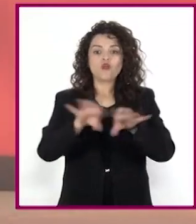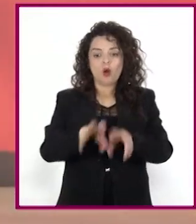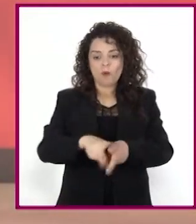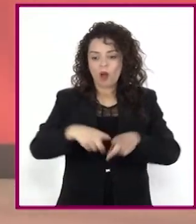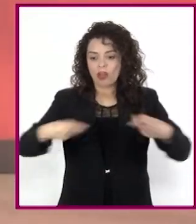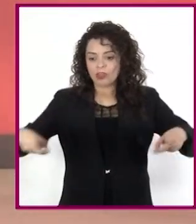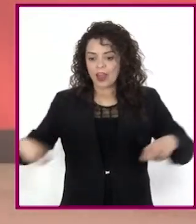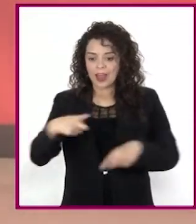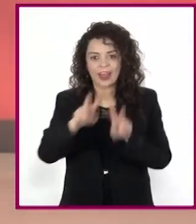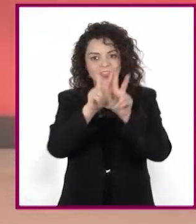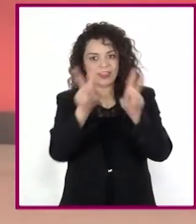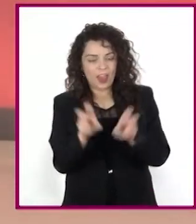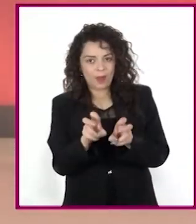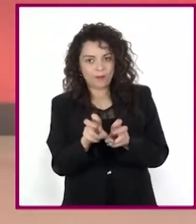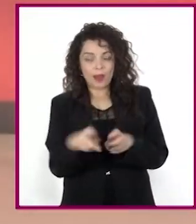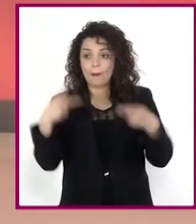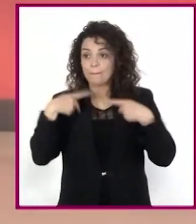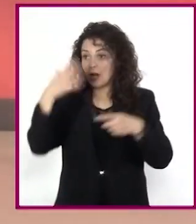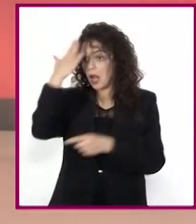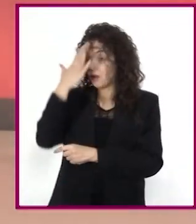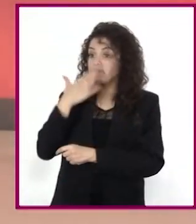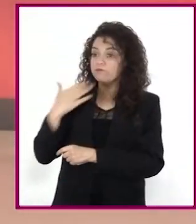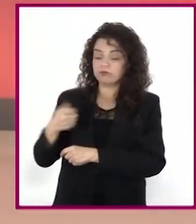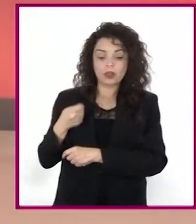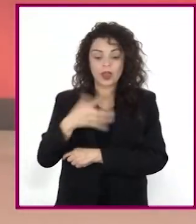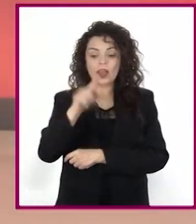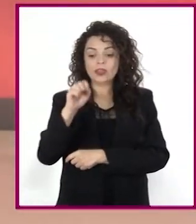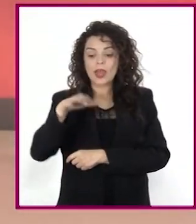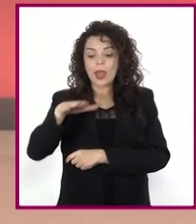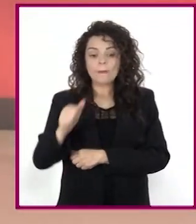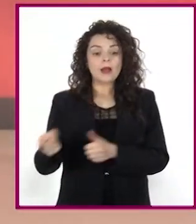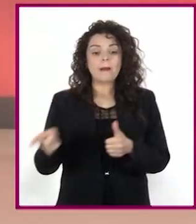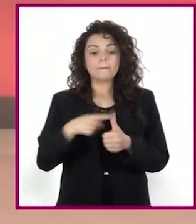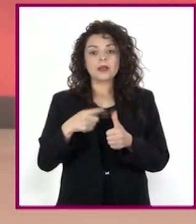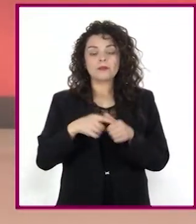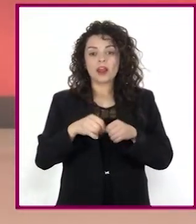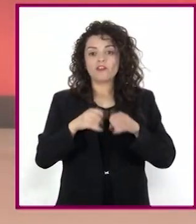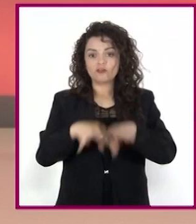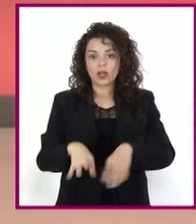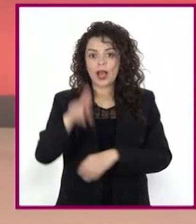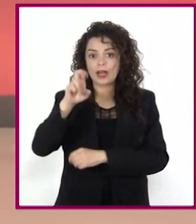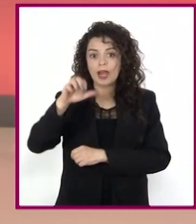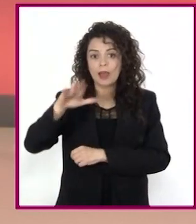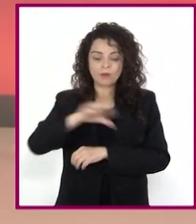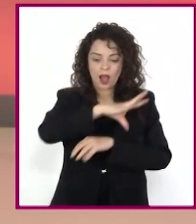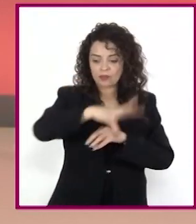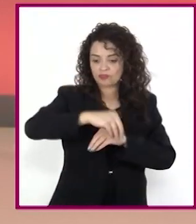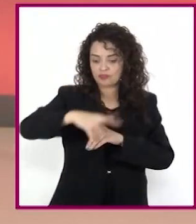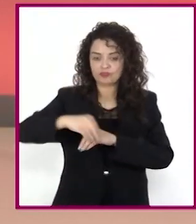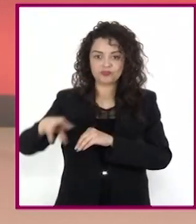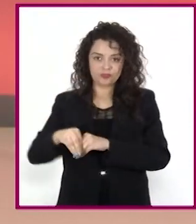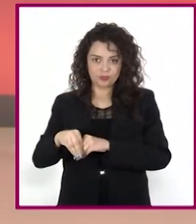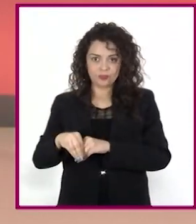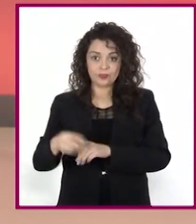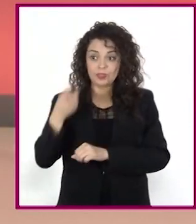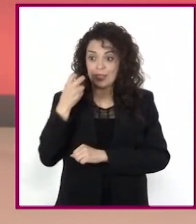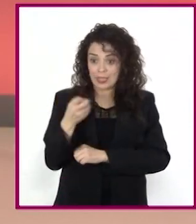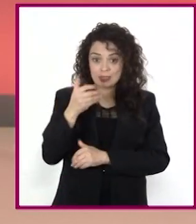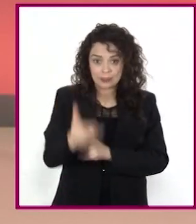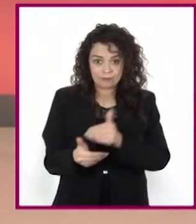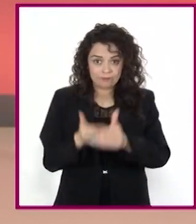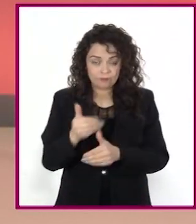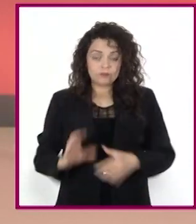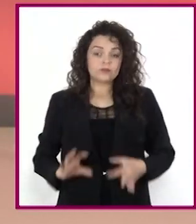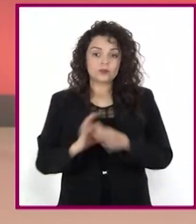Los especialistas denominan tema a la primera información y rema a la que se adhiere. La progresión temática va relacionada con el